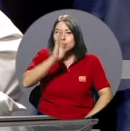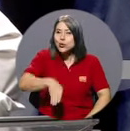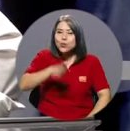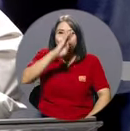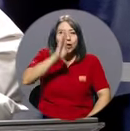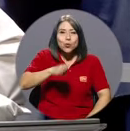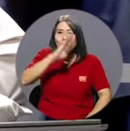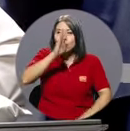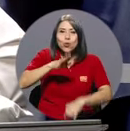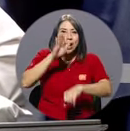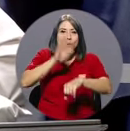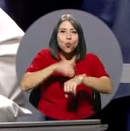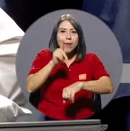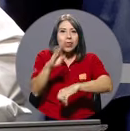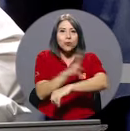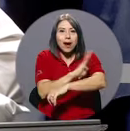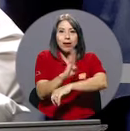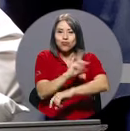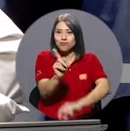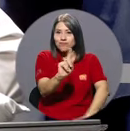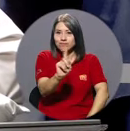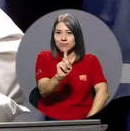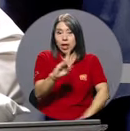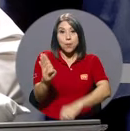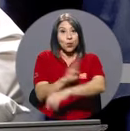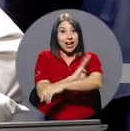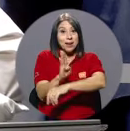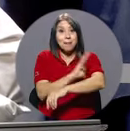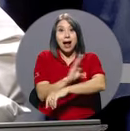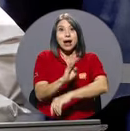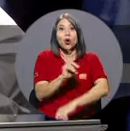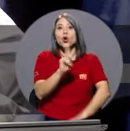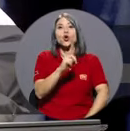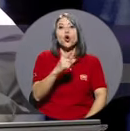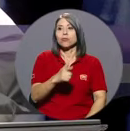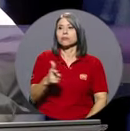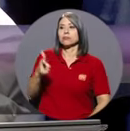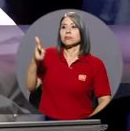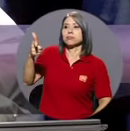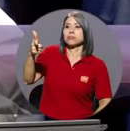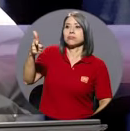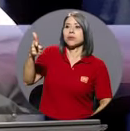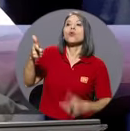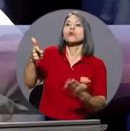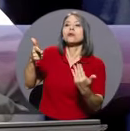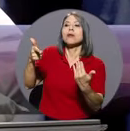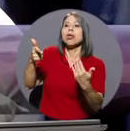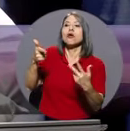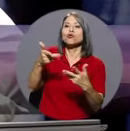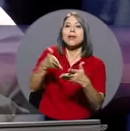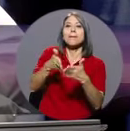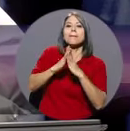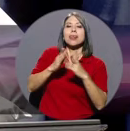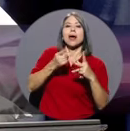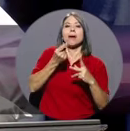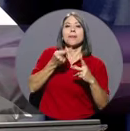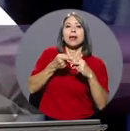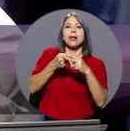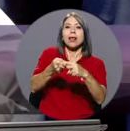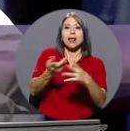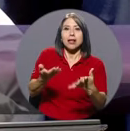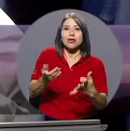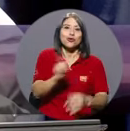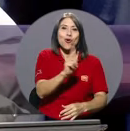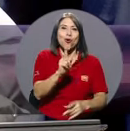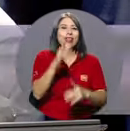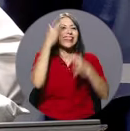nunca va a poder ser de un banco. Porque aquí el banco no te pone una pistola en la cabeza para que te endeudes. O sea, la decisión al final es tuya. Y